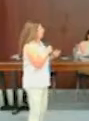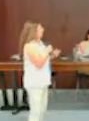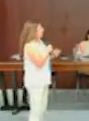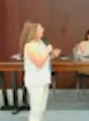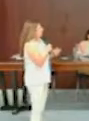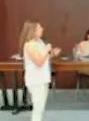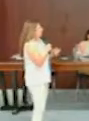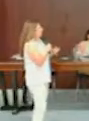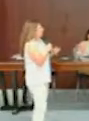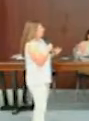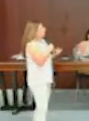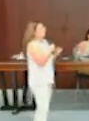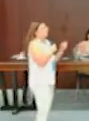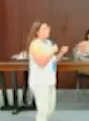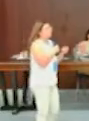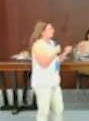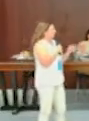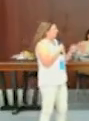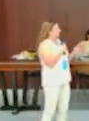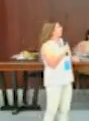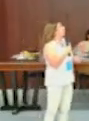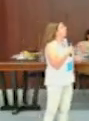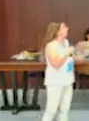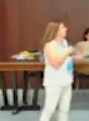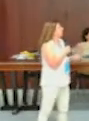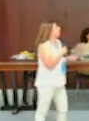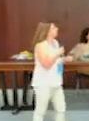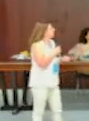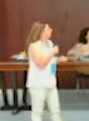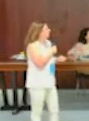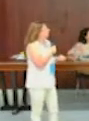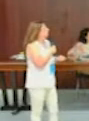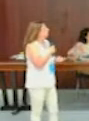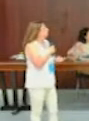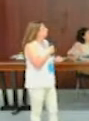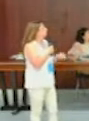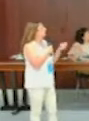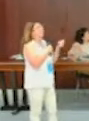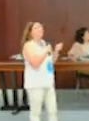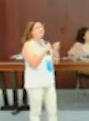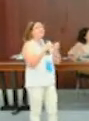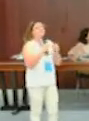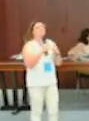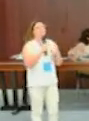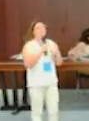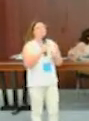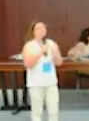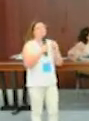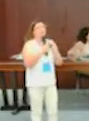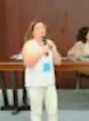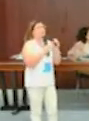Y esto todo forma parte del lenguaje corporal. El examen